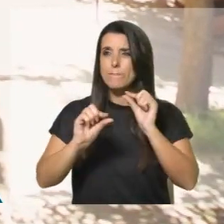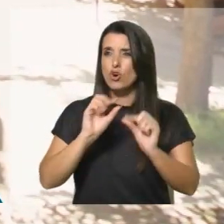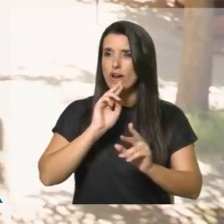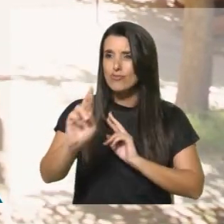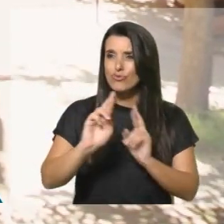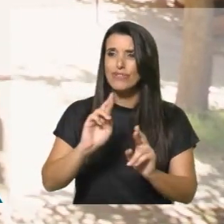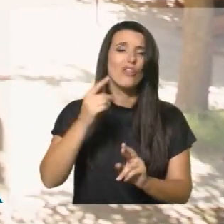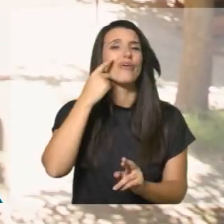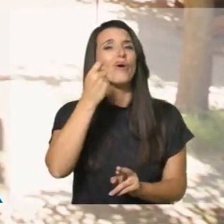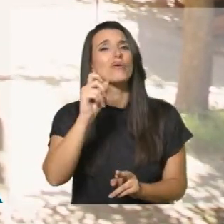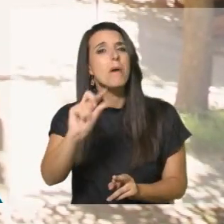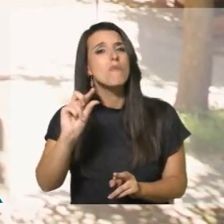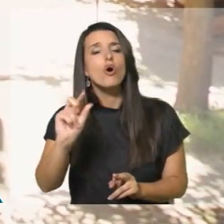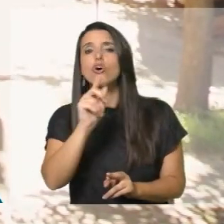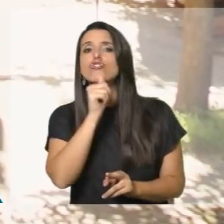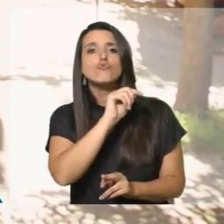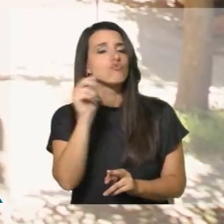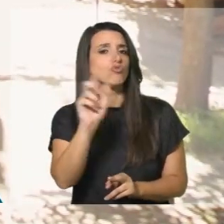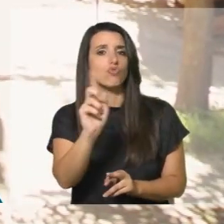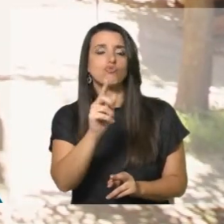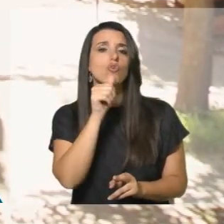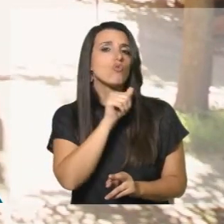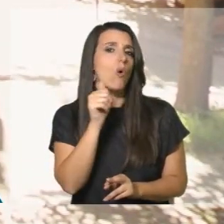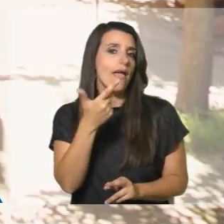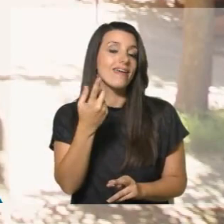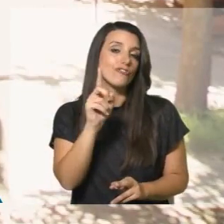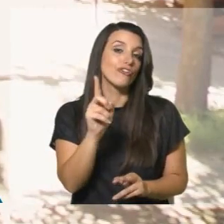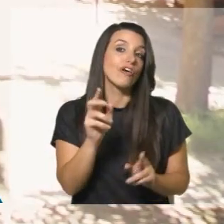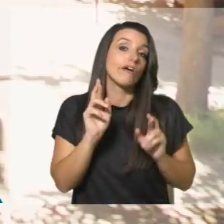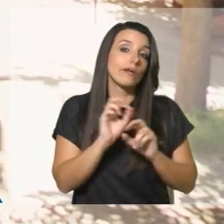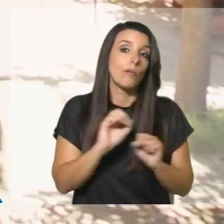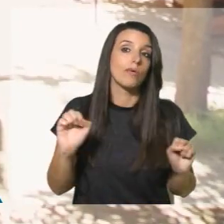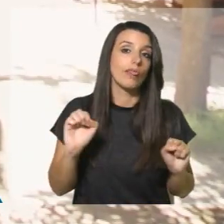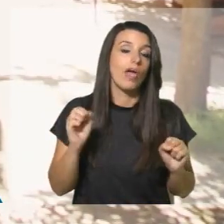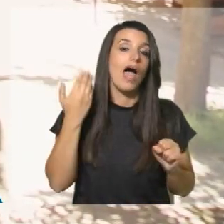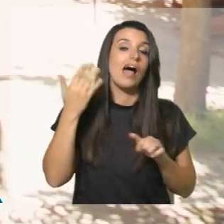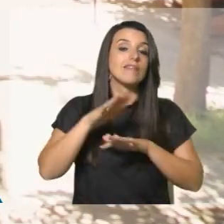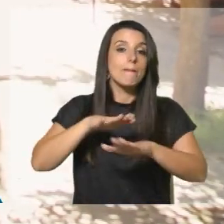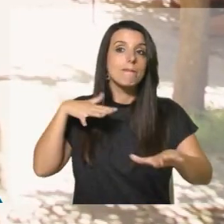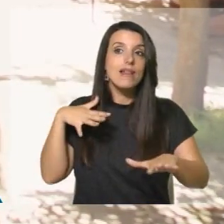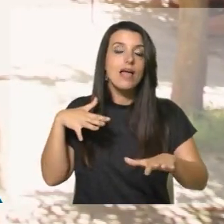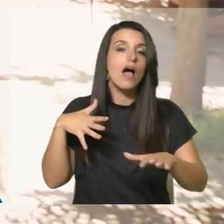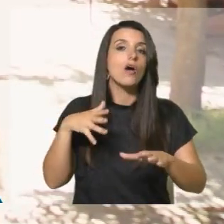que tiene y a las cosas que no resuelve, sobre todo. Así que bueno, esperemos que sea una asamblea con mucha participación.